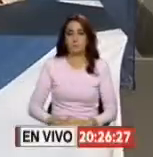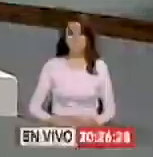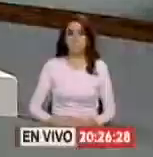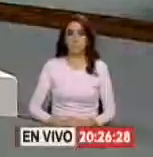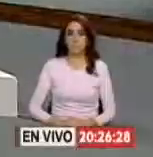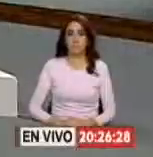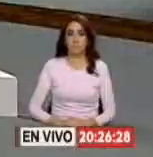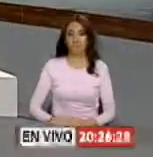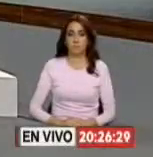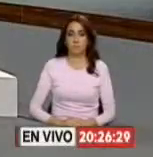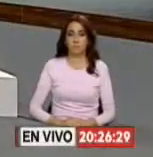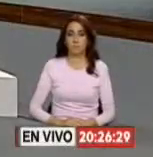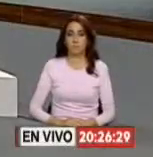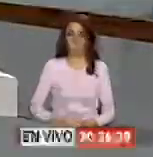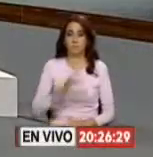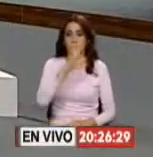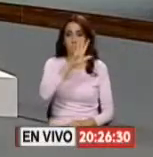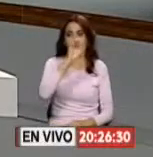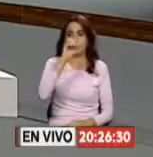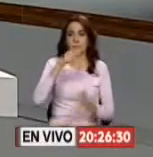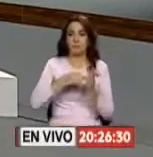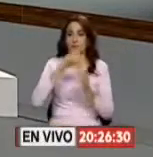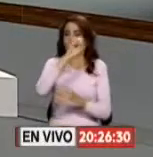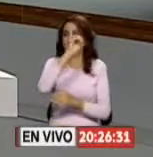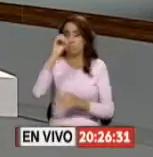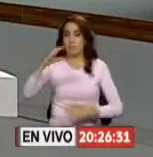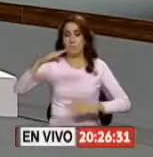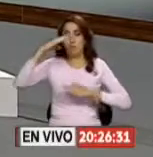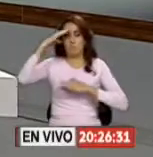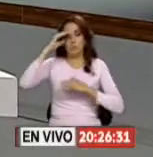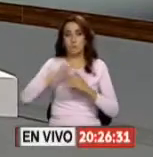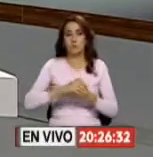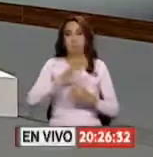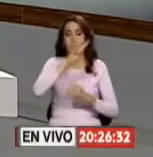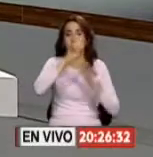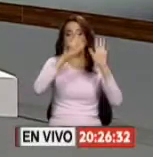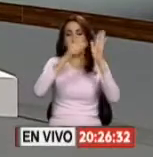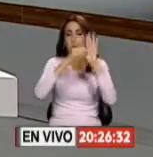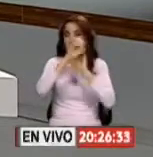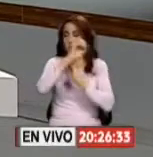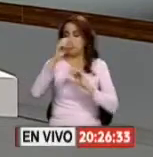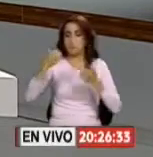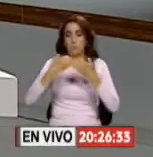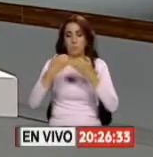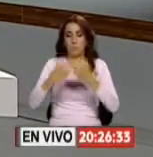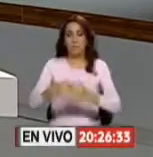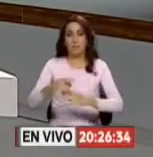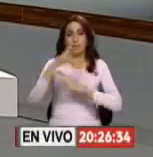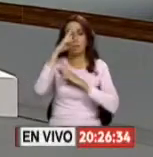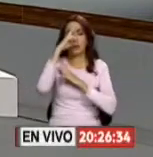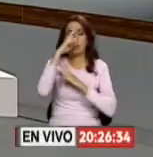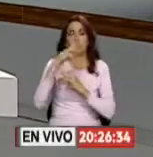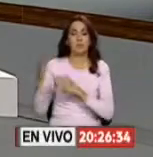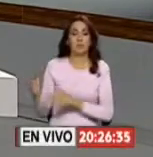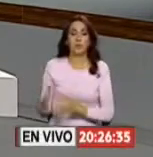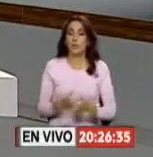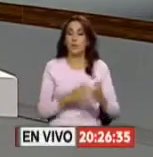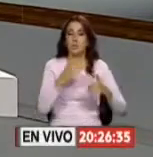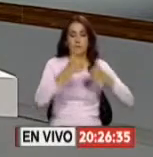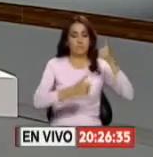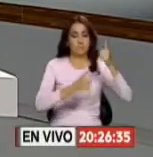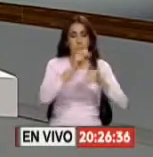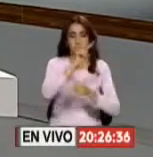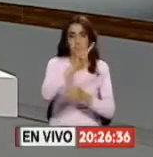Telediario. 50.000 policías y otros 48.000 militares formarán parte del operativo de seguridad para las elecciones seccionales